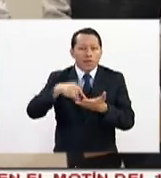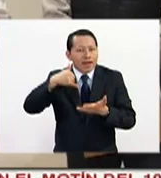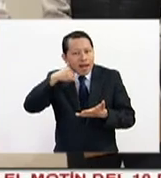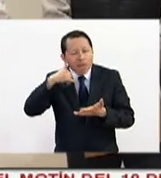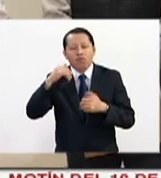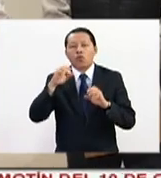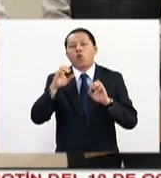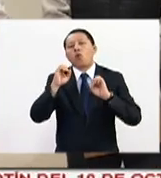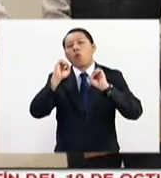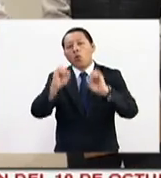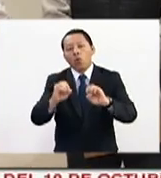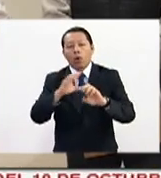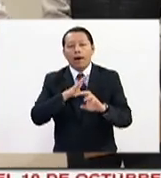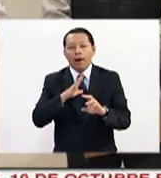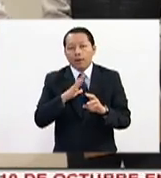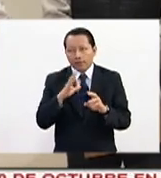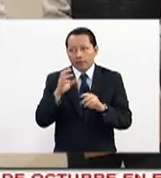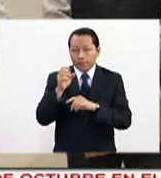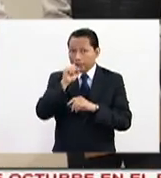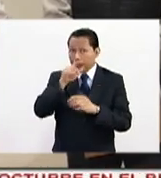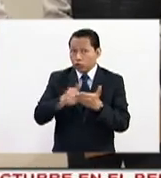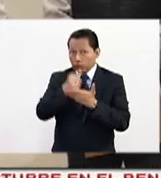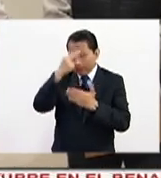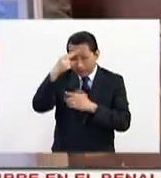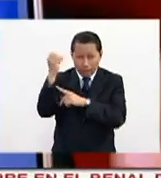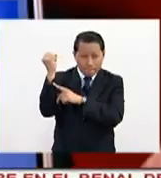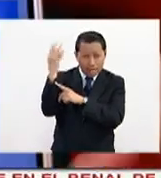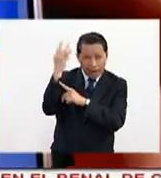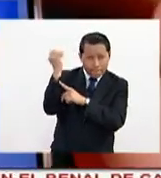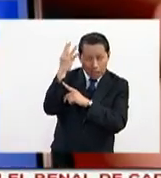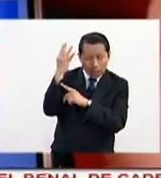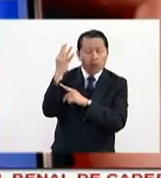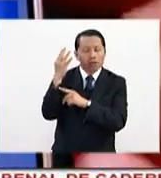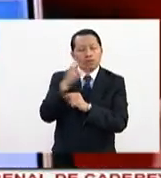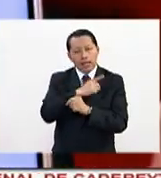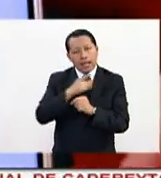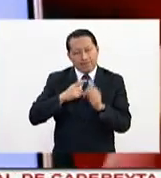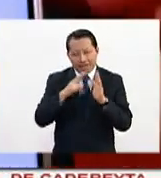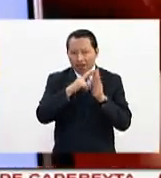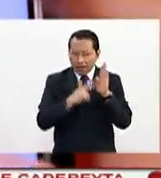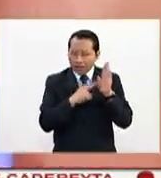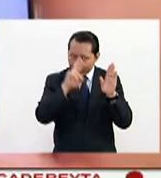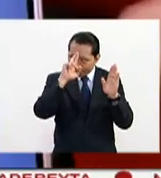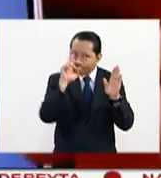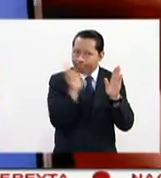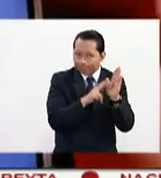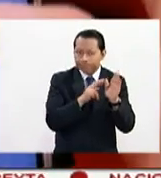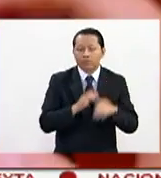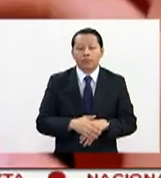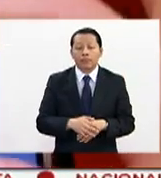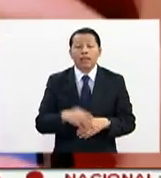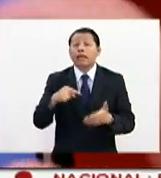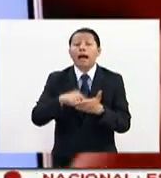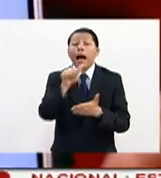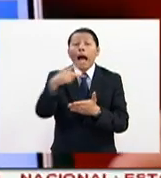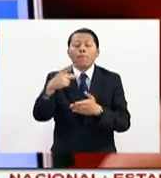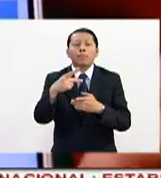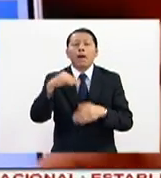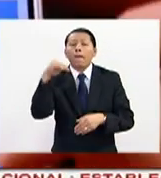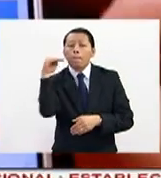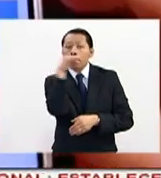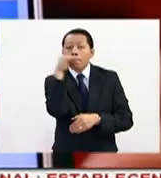celular o que se escuche en el sistema de altavoces de la ciudad. Esta aplicación es gratis y, por supuesto, está para